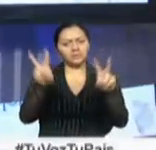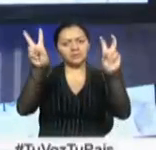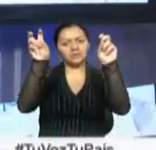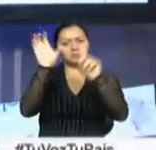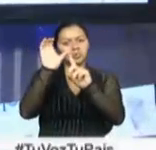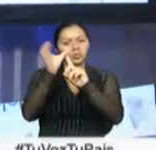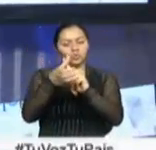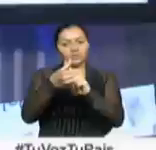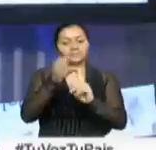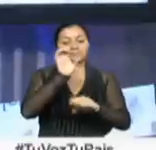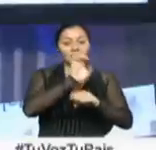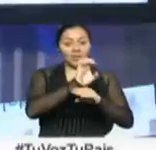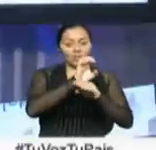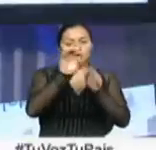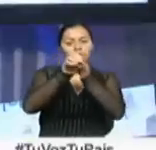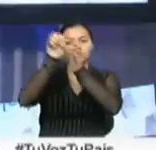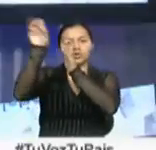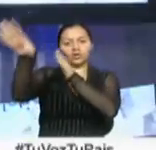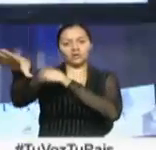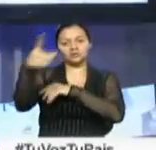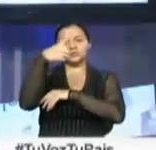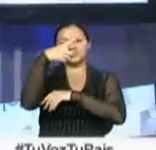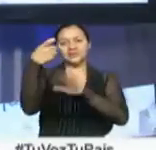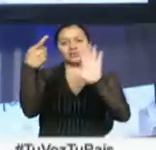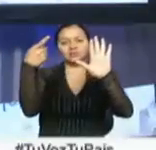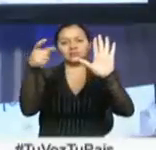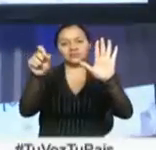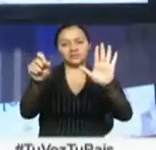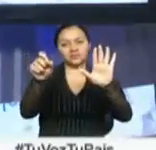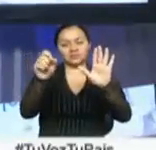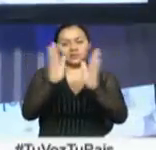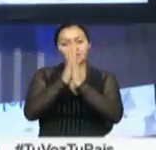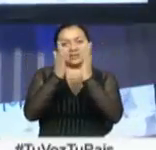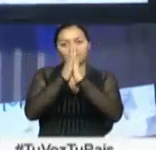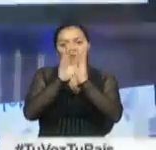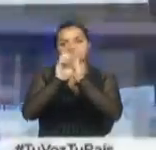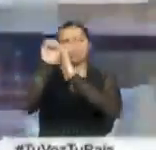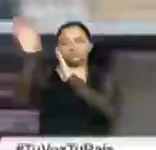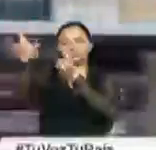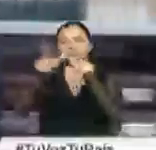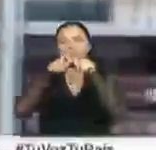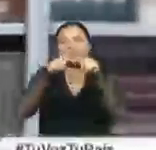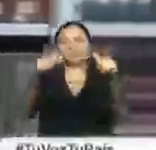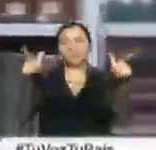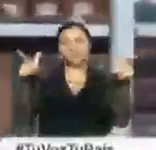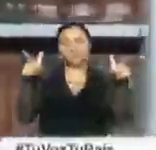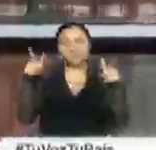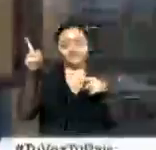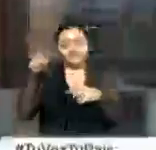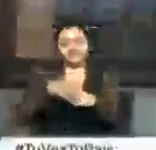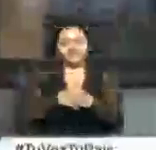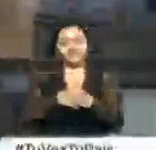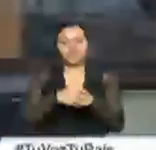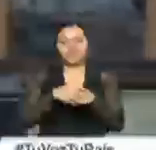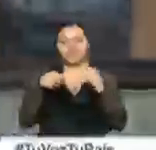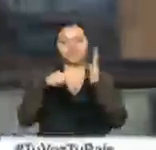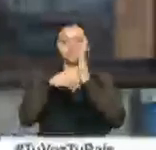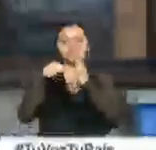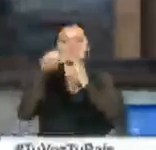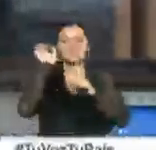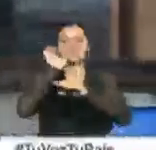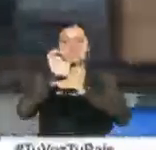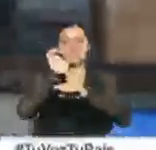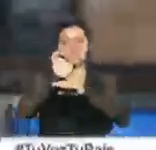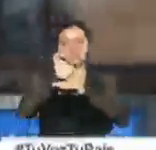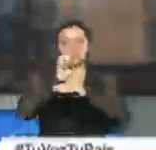donó 160 publicaciones a la Universidad de Lenguas y Cultura de Beijing. La Cancillería ecuatoriana informó